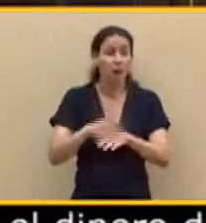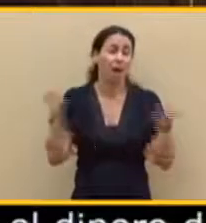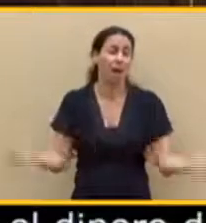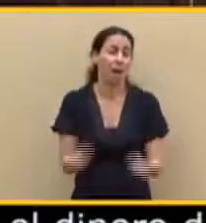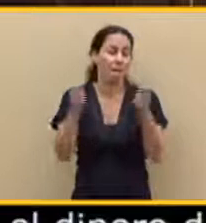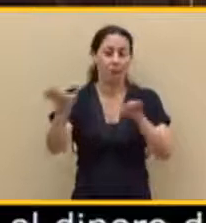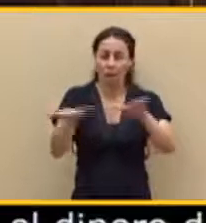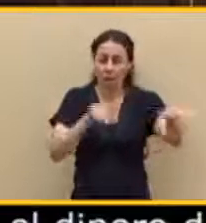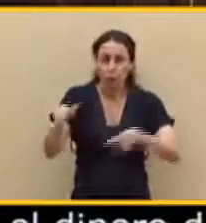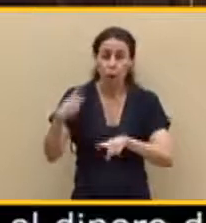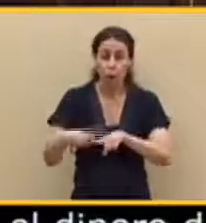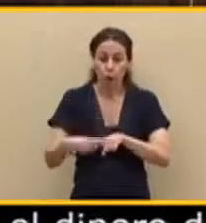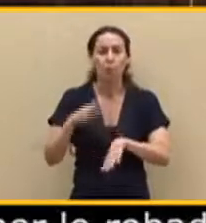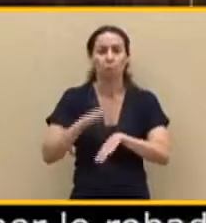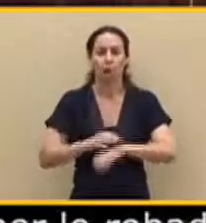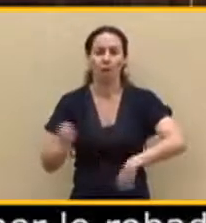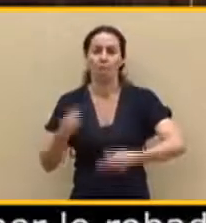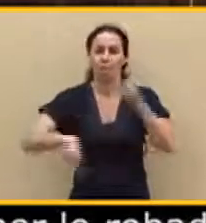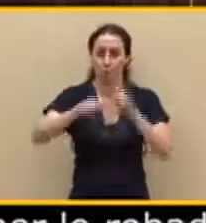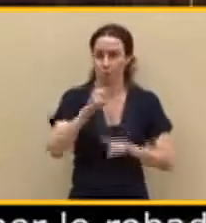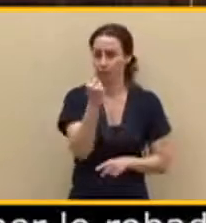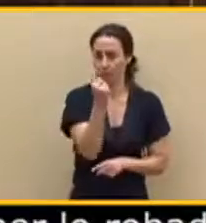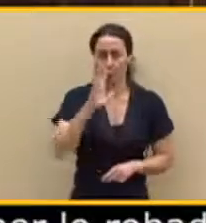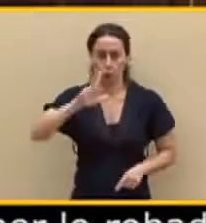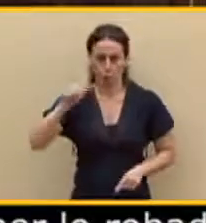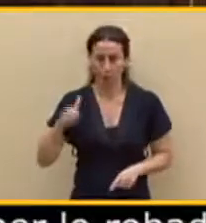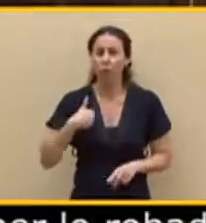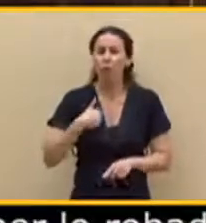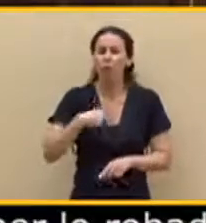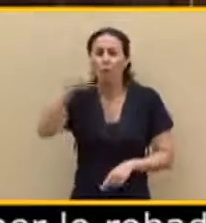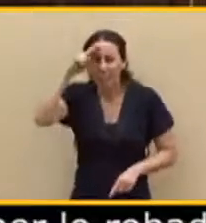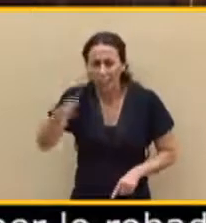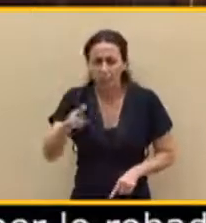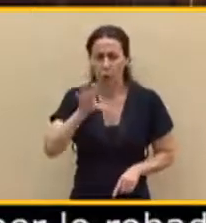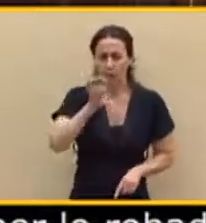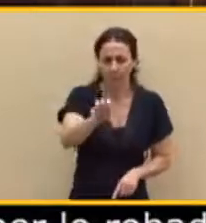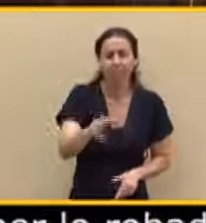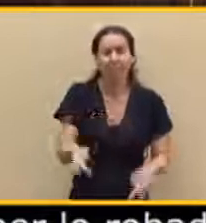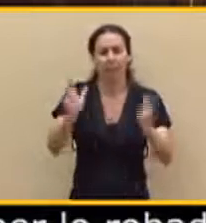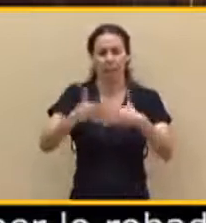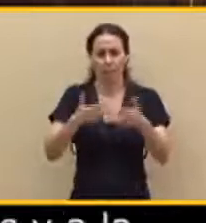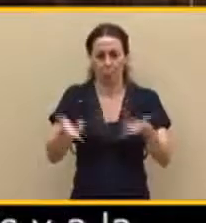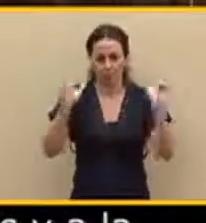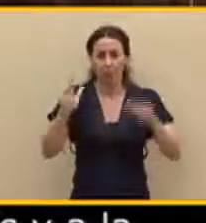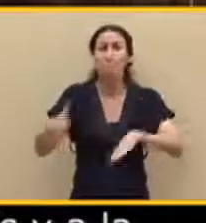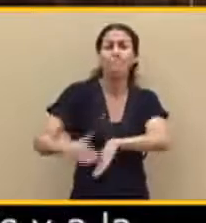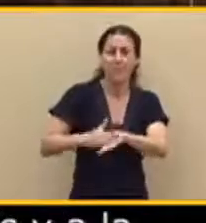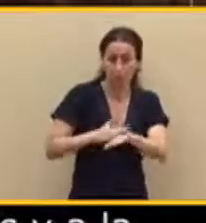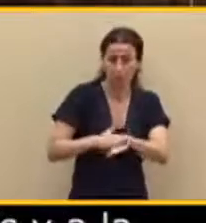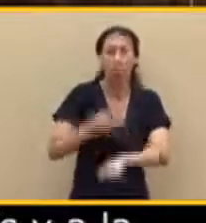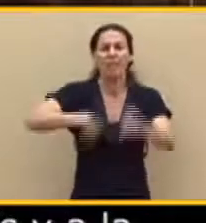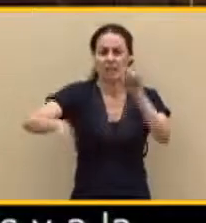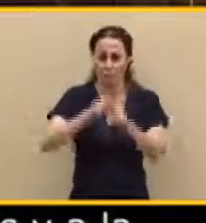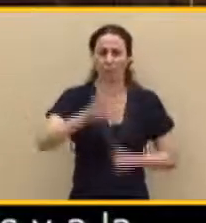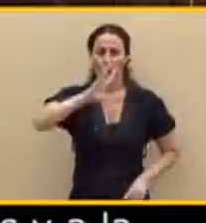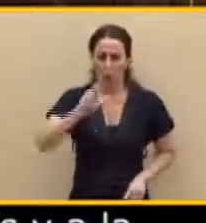reponer lo robado a la hacienda pública, en señal de respeto al país y a la democracia. Pidan perdón, señorías, y devuelvan lo robado, hasta el